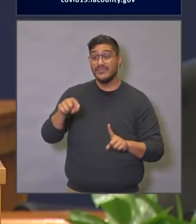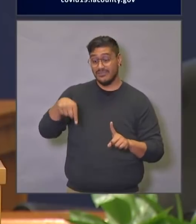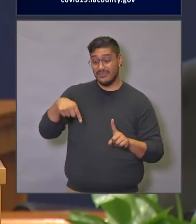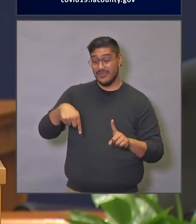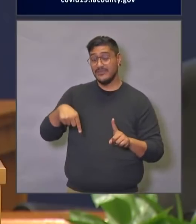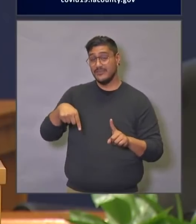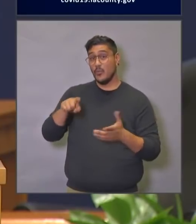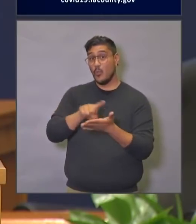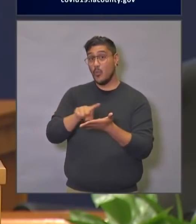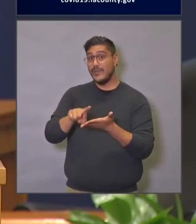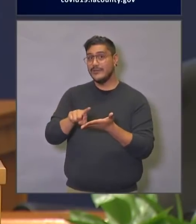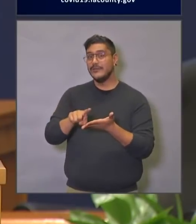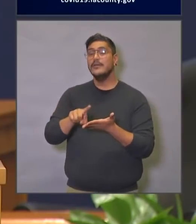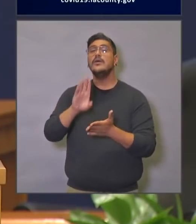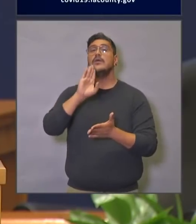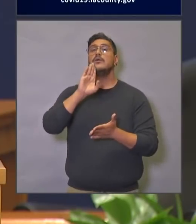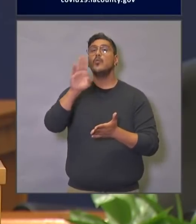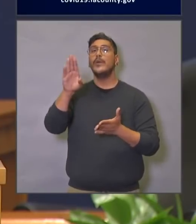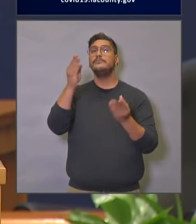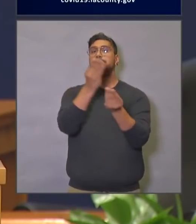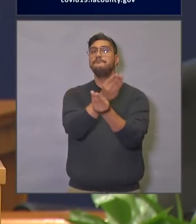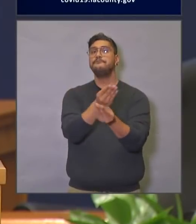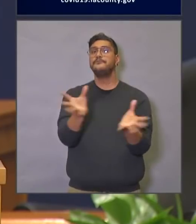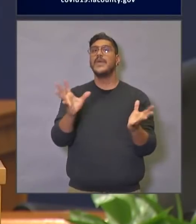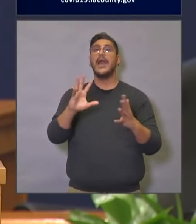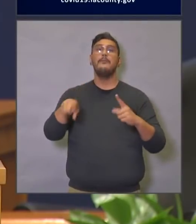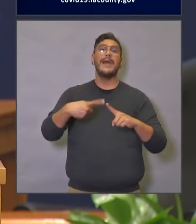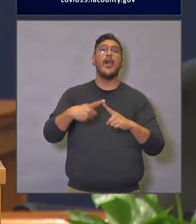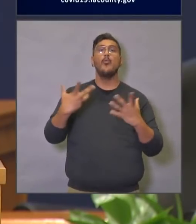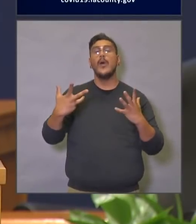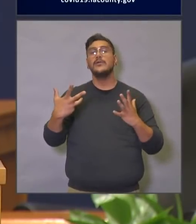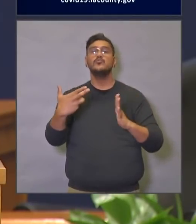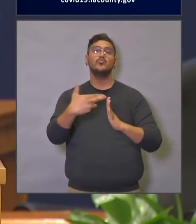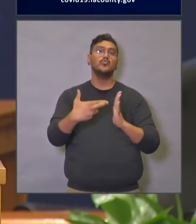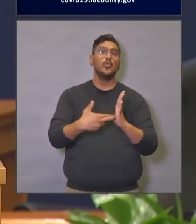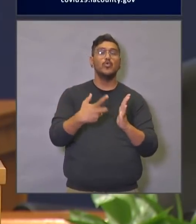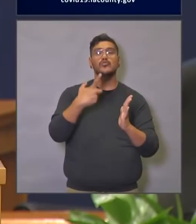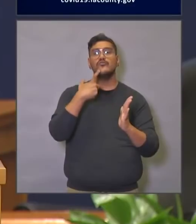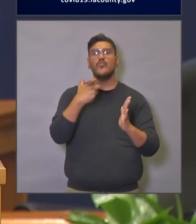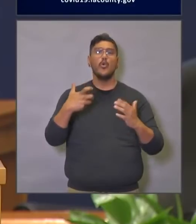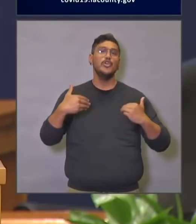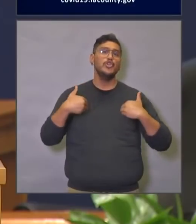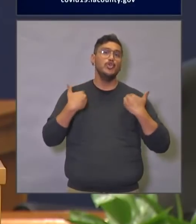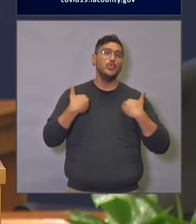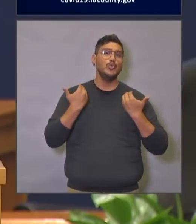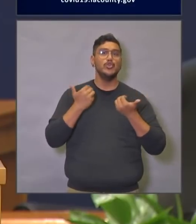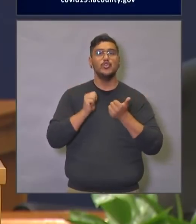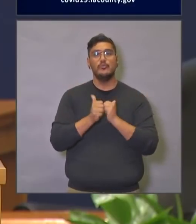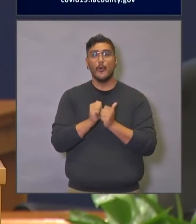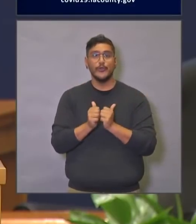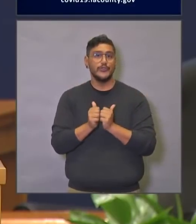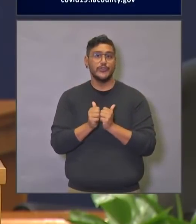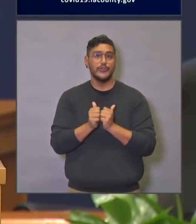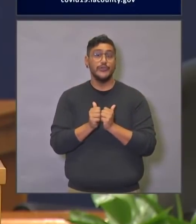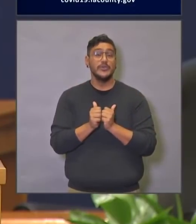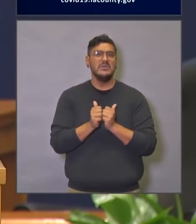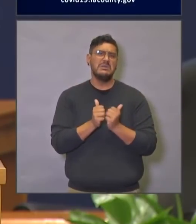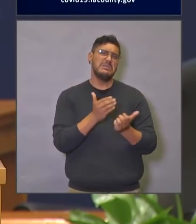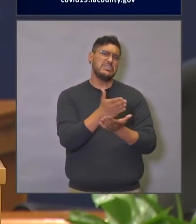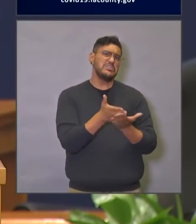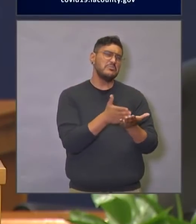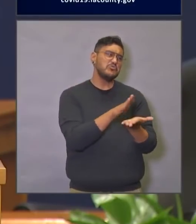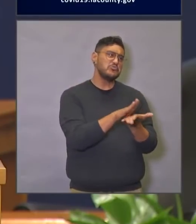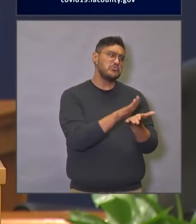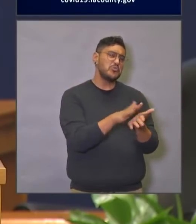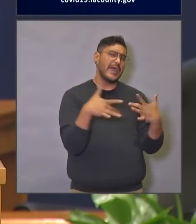semana publicaremos copias iniciales de protocolos para deportes juveniles, incluyendo actividades escolares y